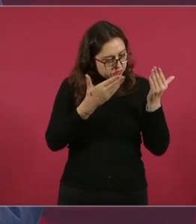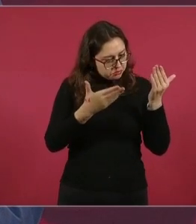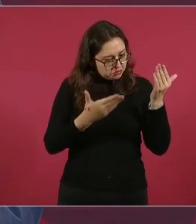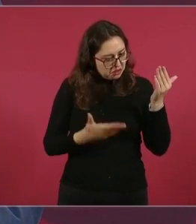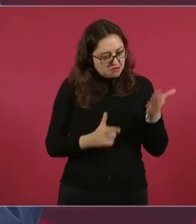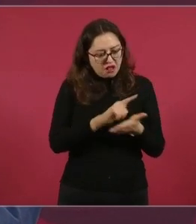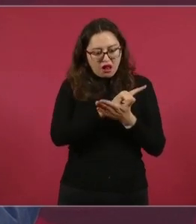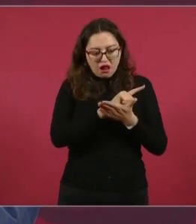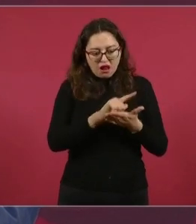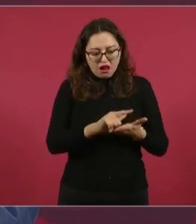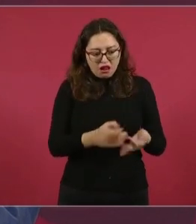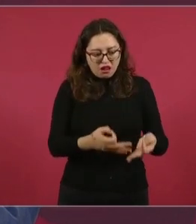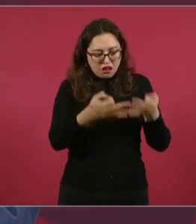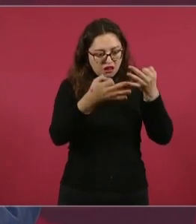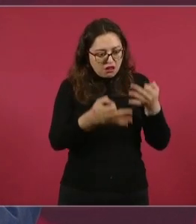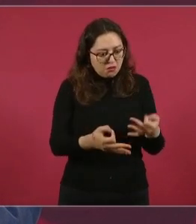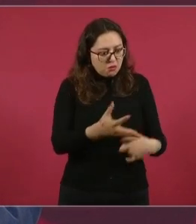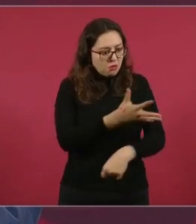limpio.